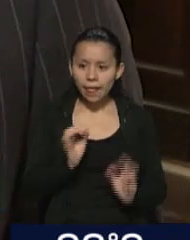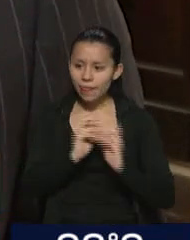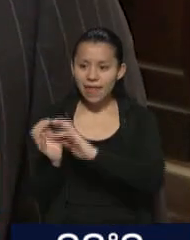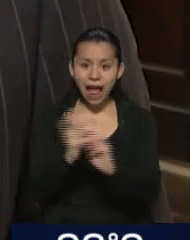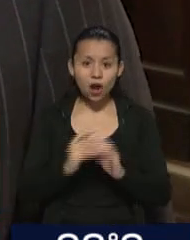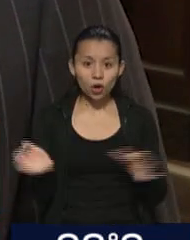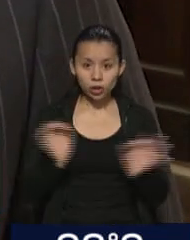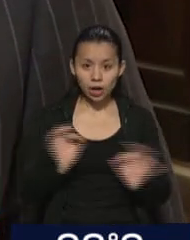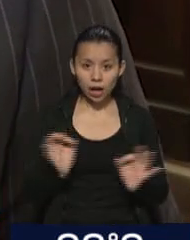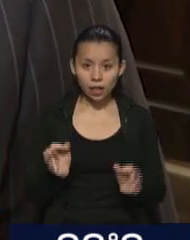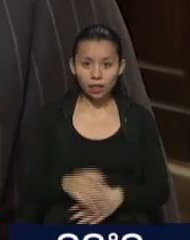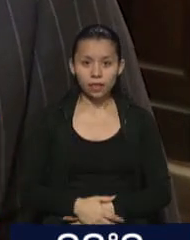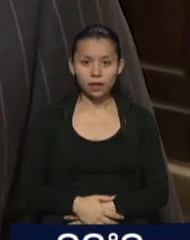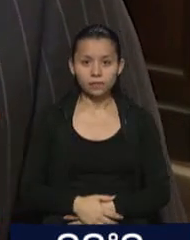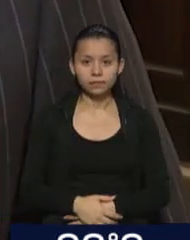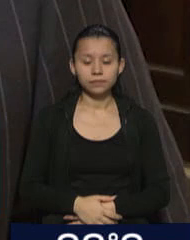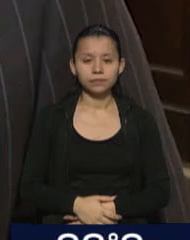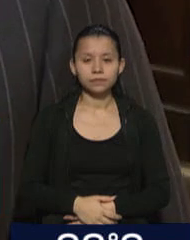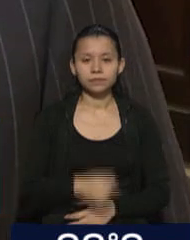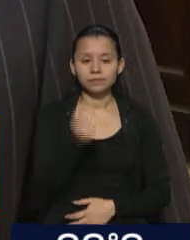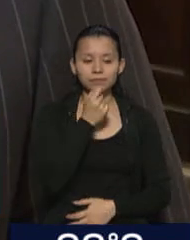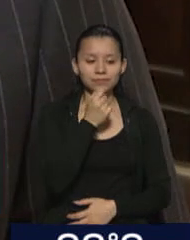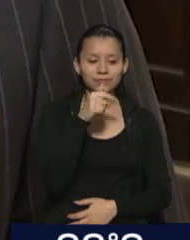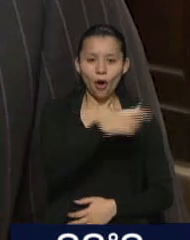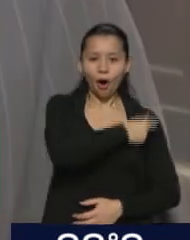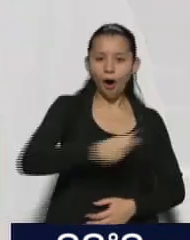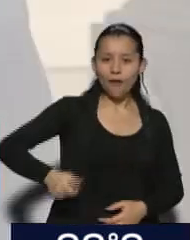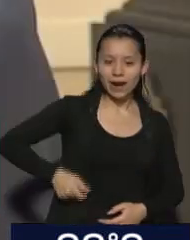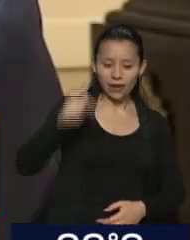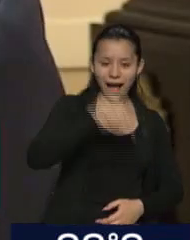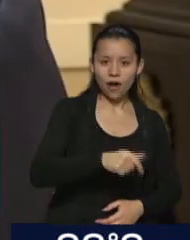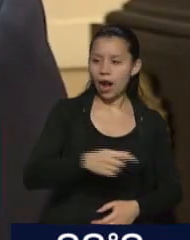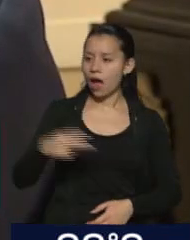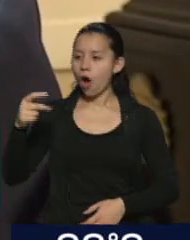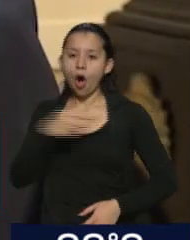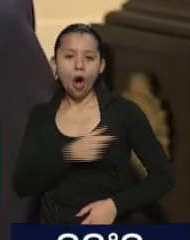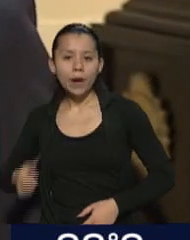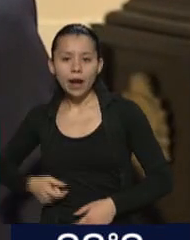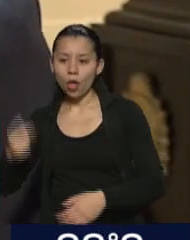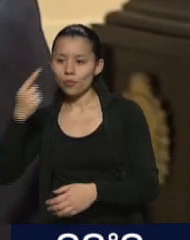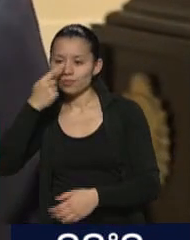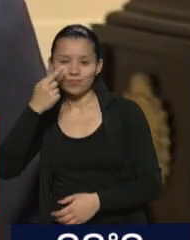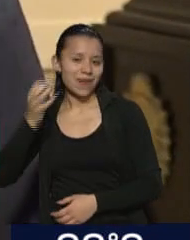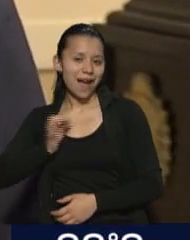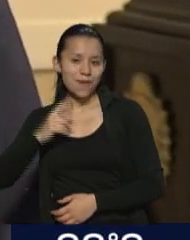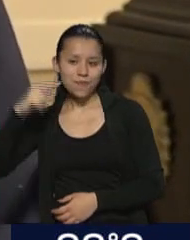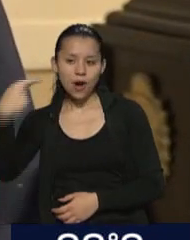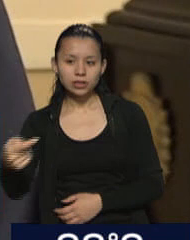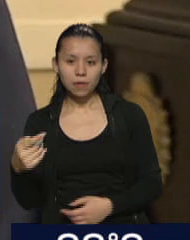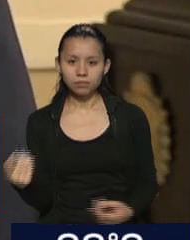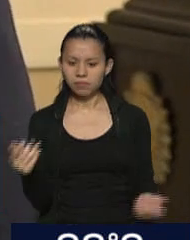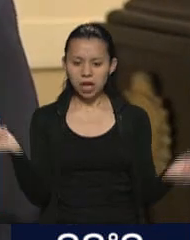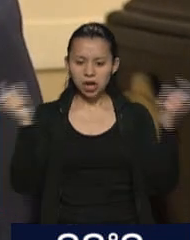con el equipo del gobernador que está terminando su gestión, ni con el que viene. Desde la Unión Mendocina hemos emitido un